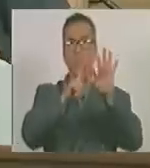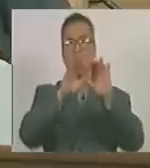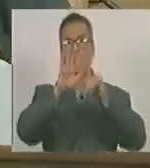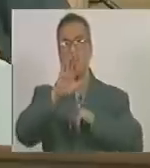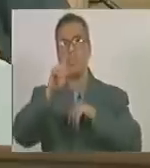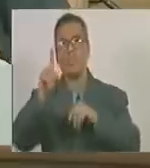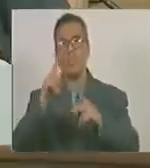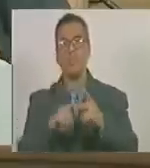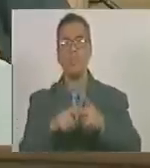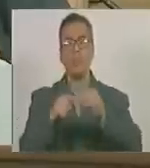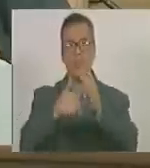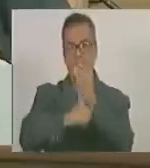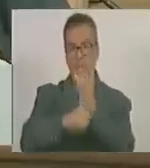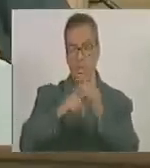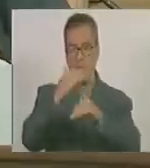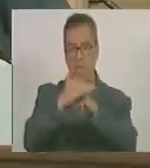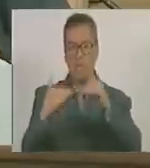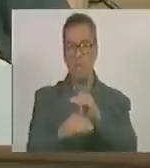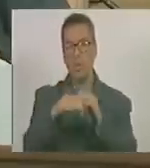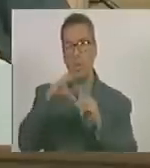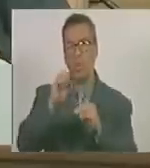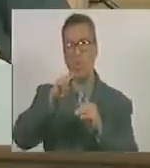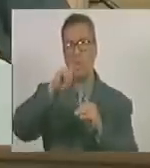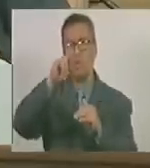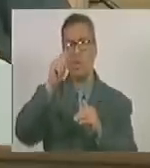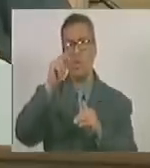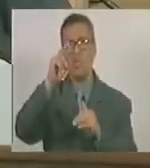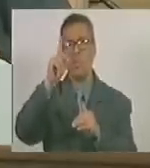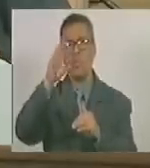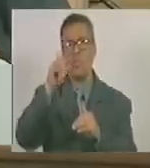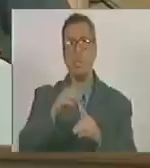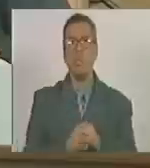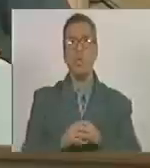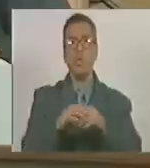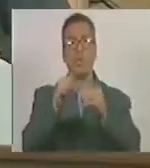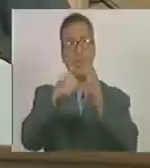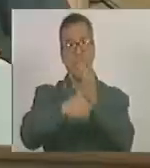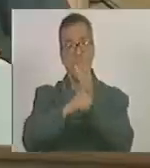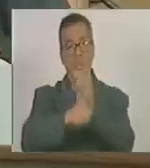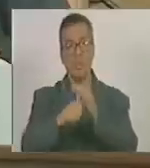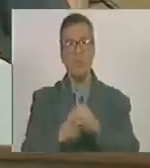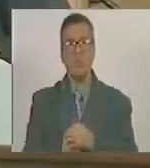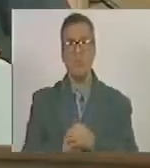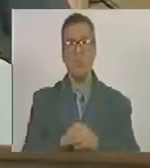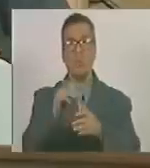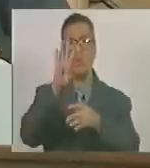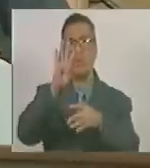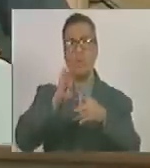7.761.751. Y el rector suplente Conrado Pérez Briceño, titular de la cédula de identidad